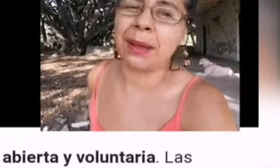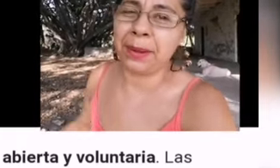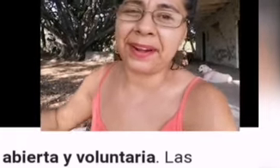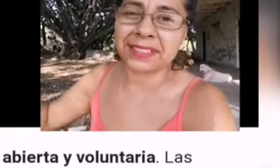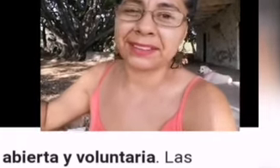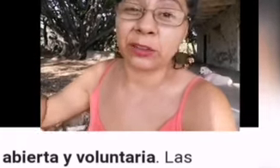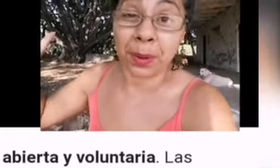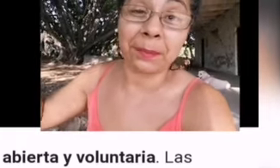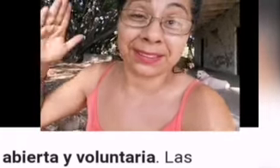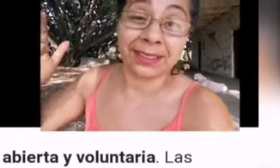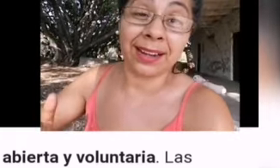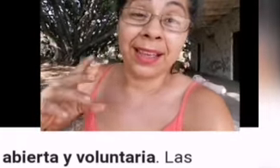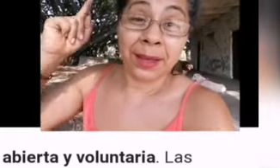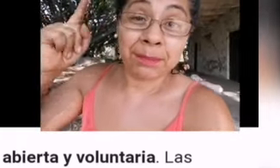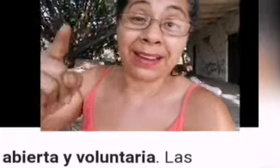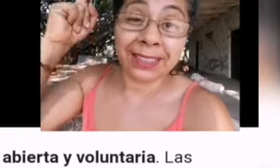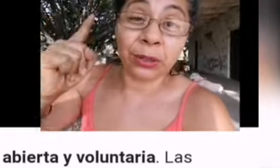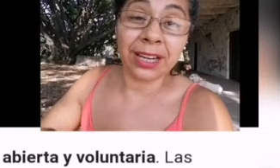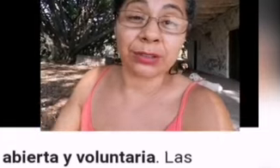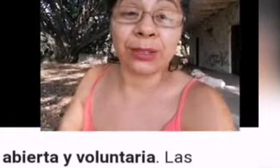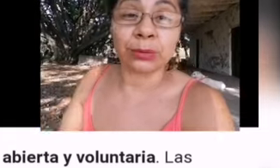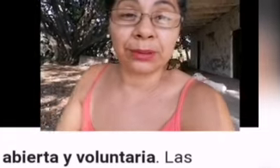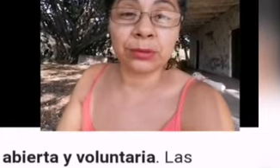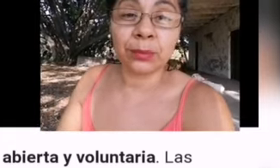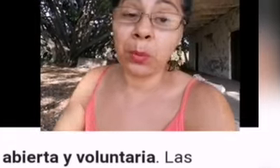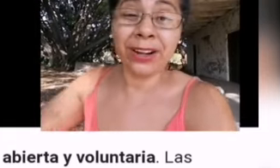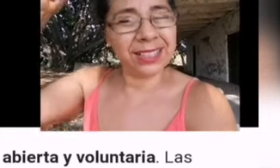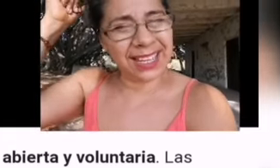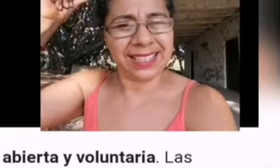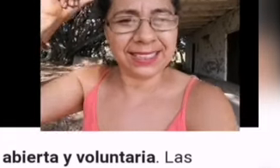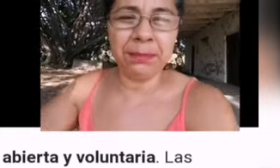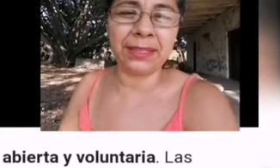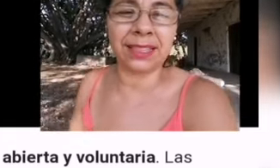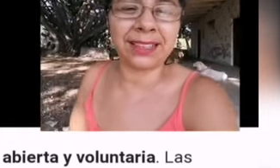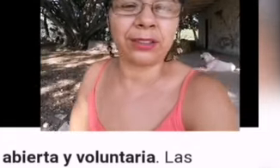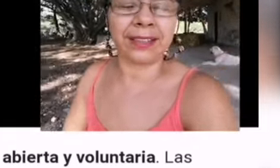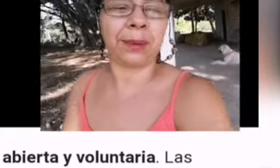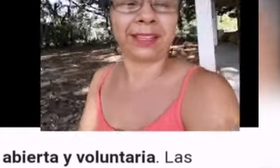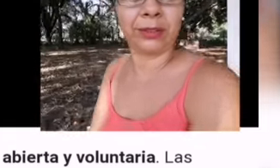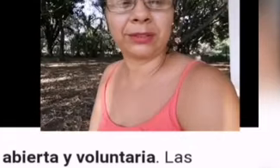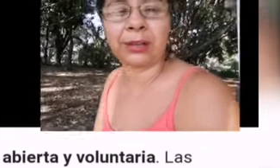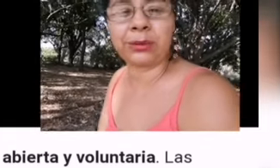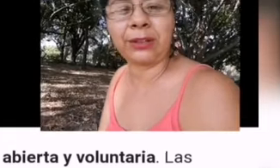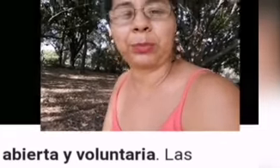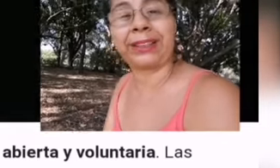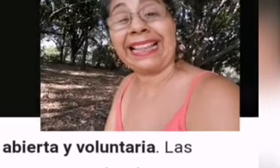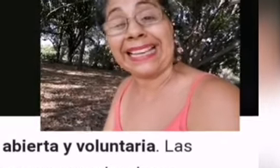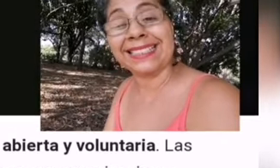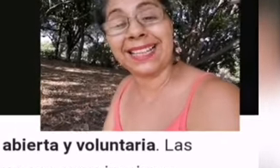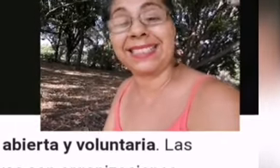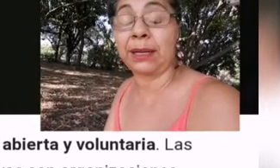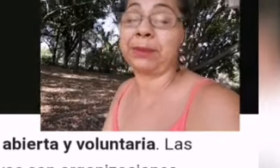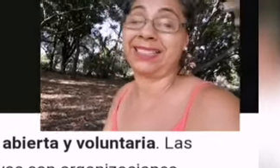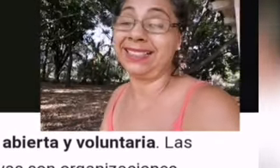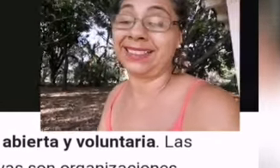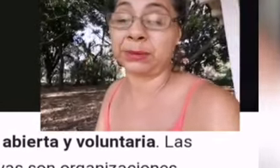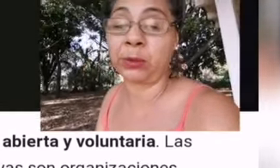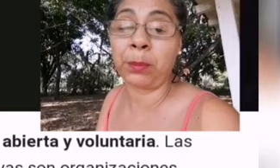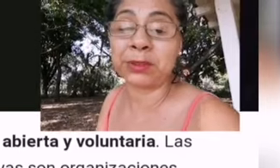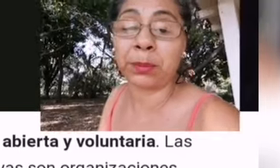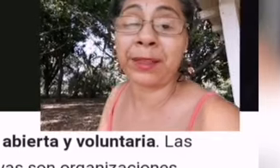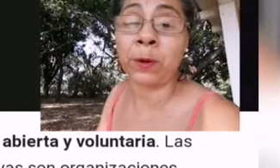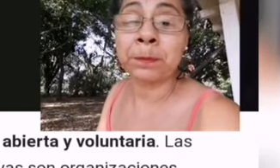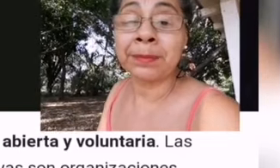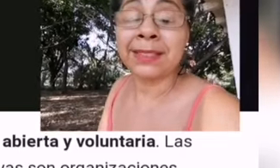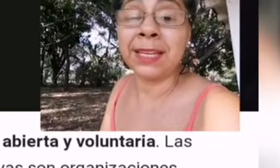que de hecho hasta me van a sentar nuevamente en el banquillo de los acusados, o bueno, desde ayer ya me sentaron en el banquillo de los acusados porque le di las gracias al presidente Andrés